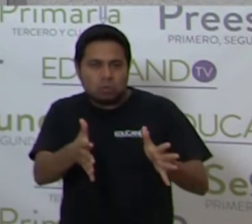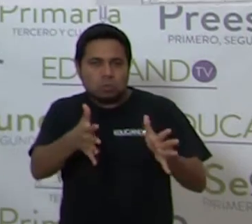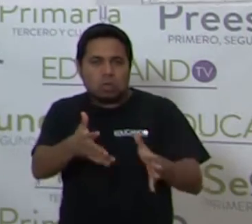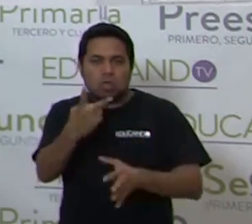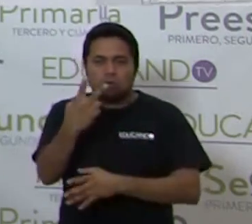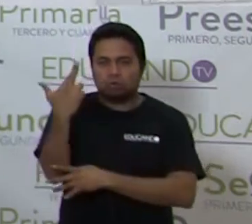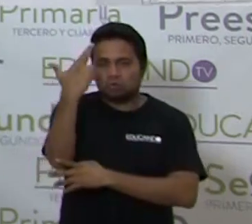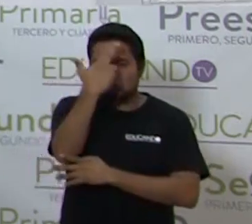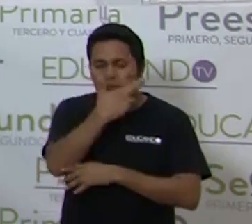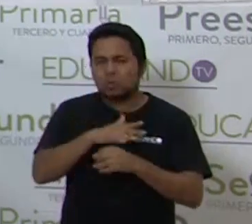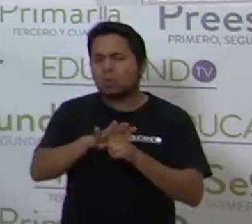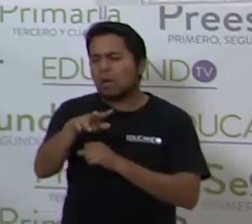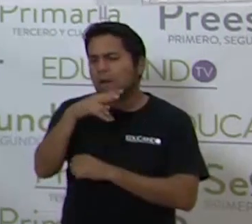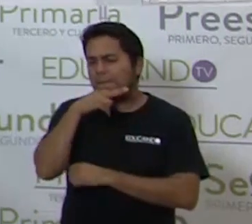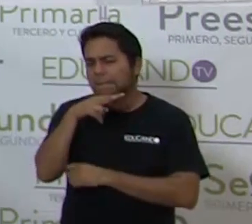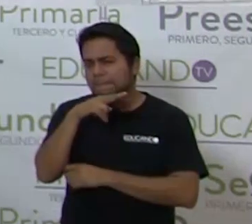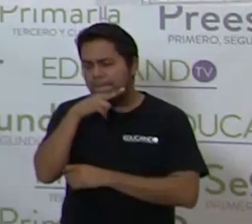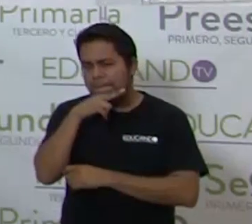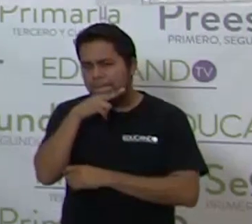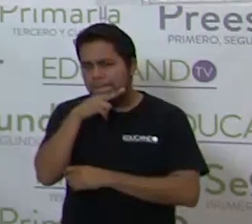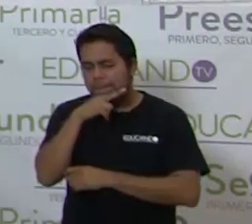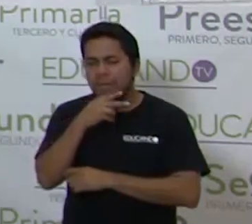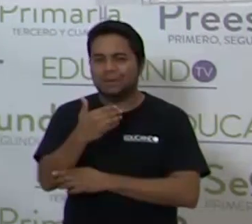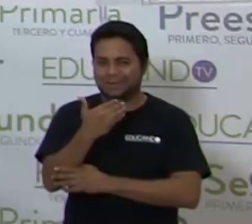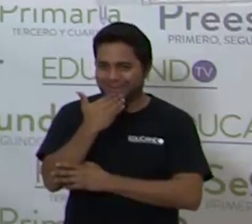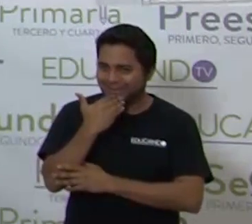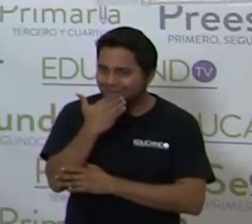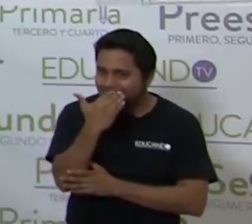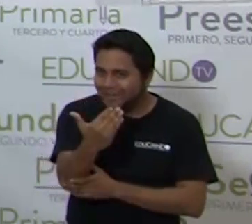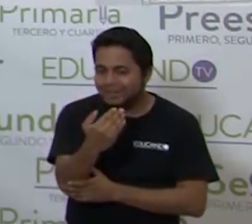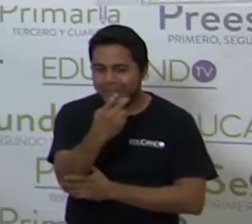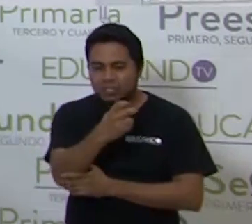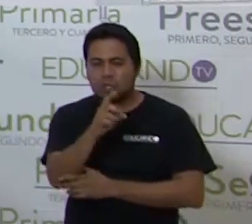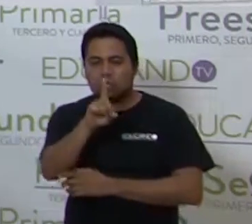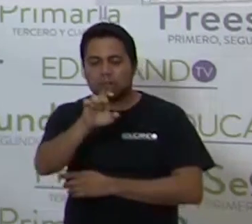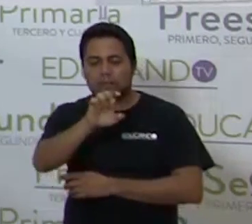verbo? Ok, bien, el verbo dejar.